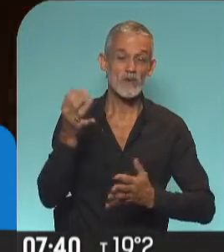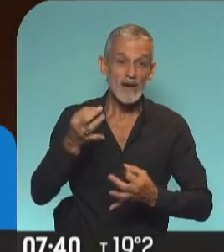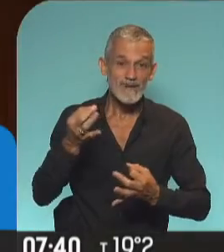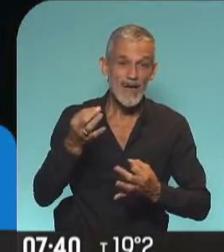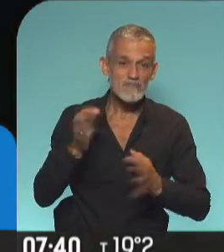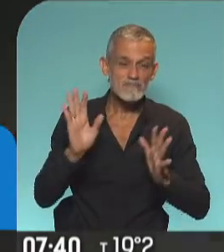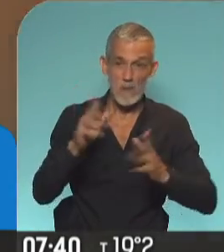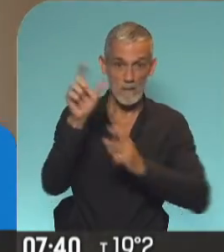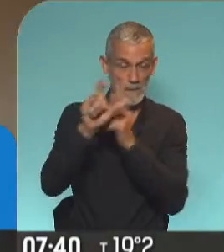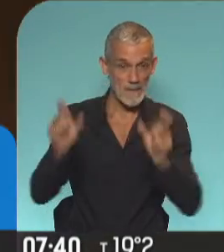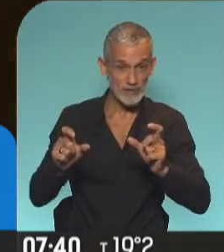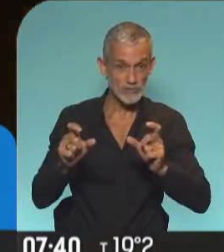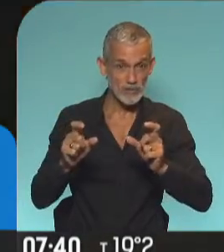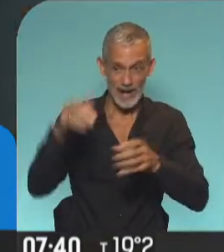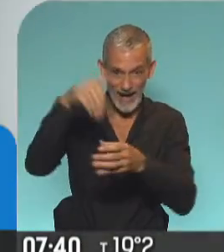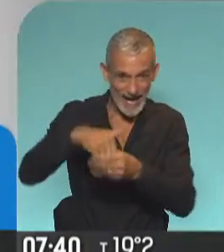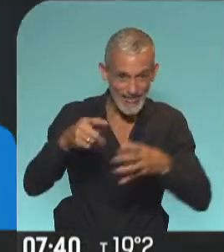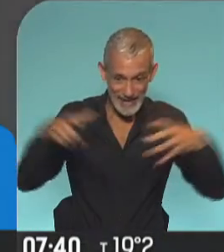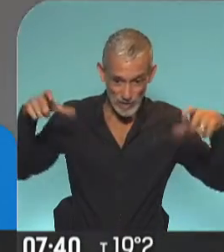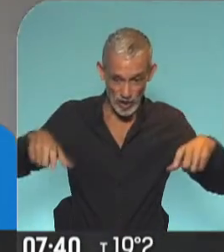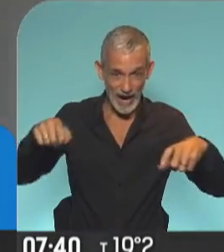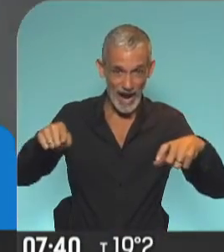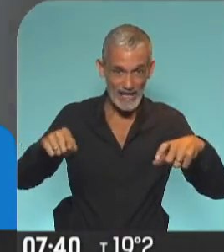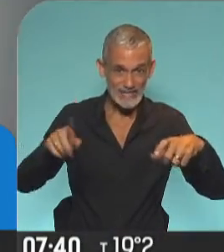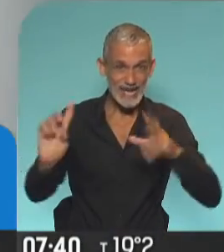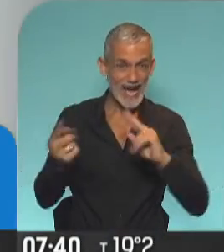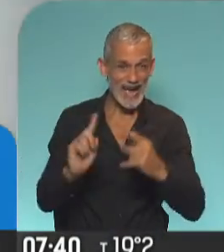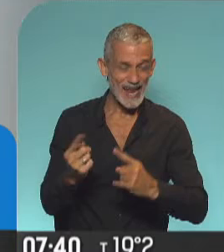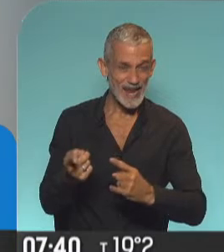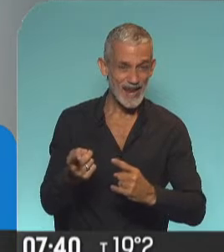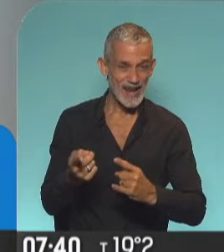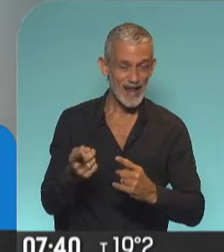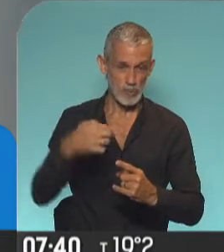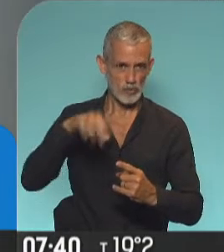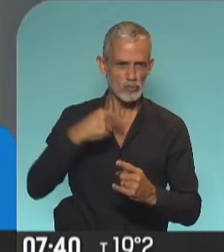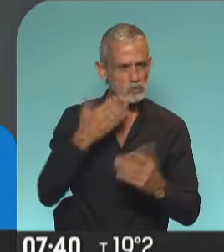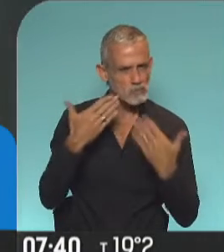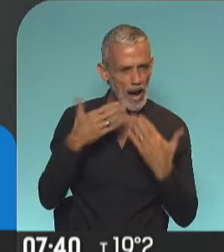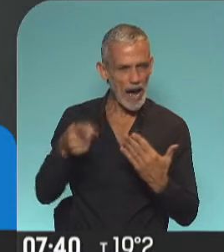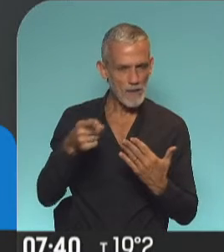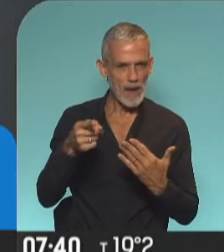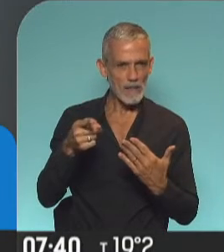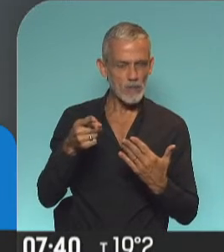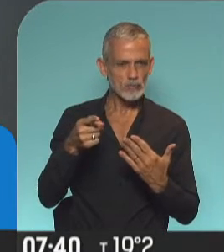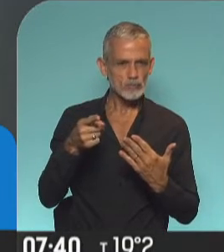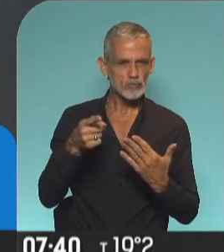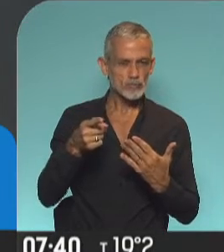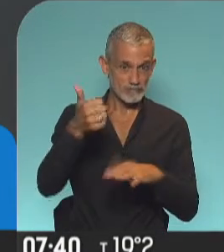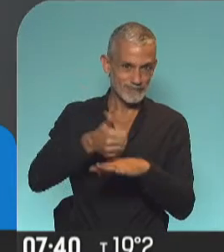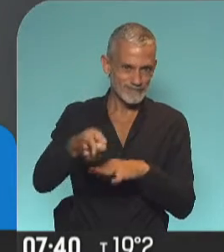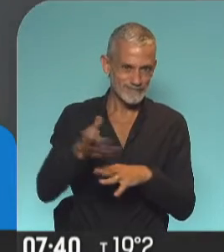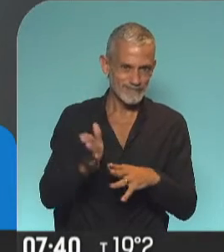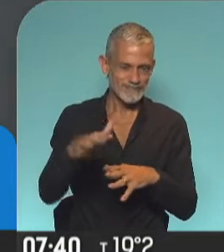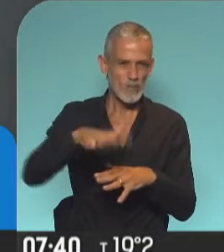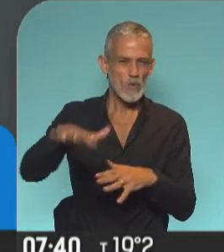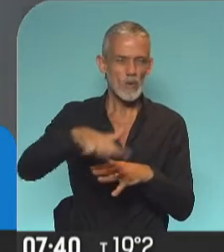nadie, es más, las personas que estaban ahí adentro, muchas de las personas que estaban ahí adentro, que nosotros hablamos, que estaban en los lugares de